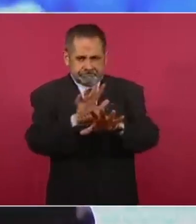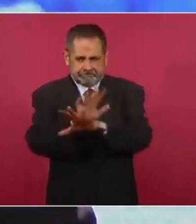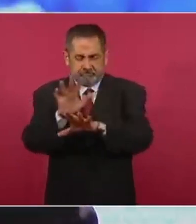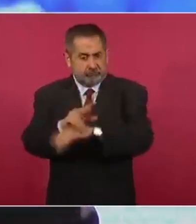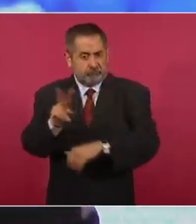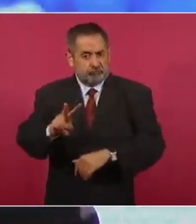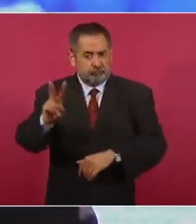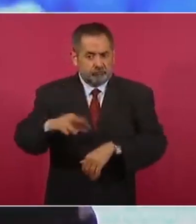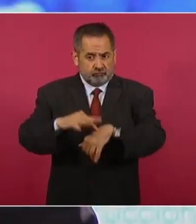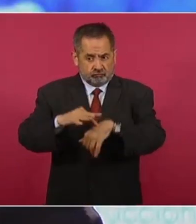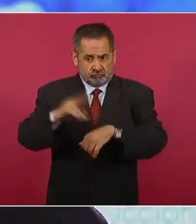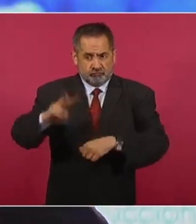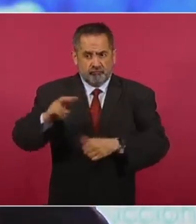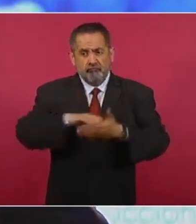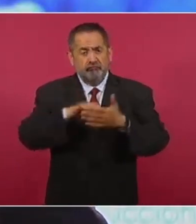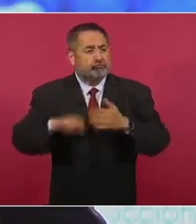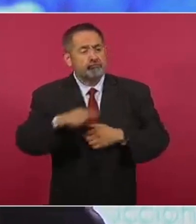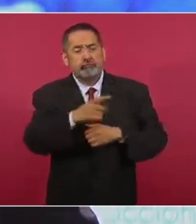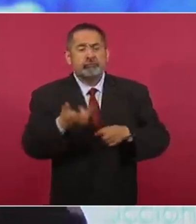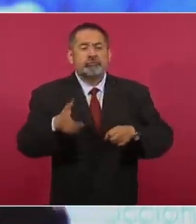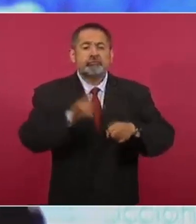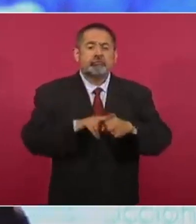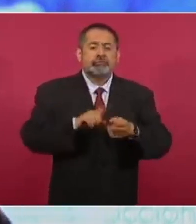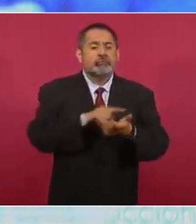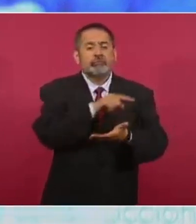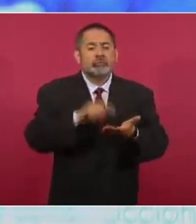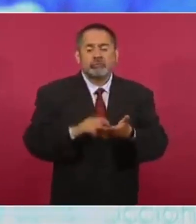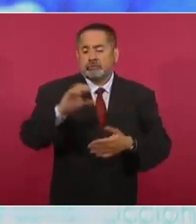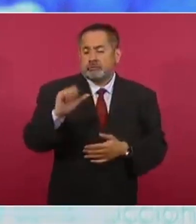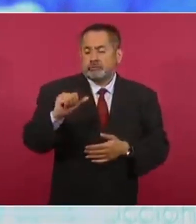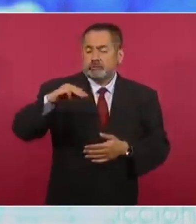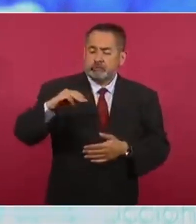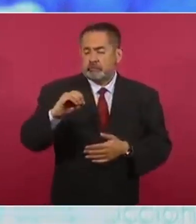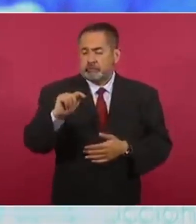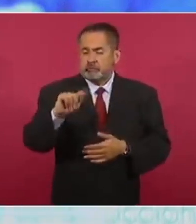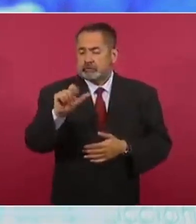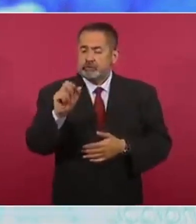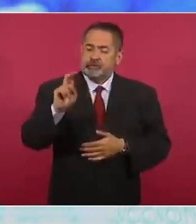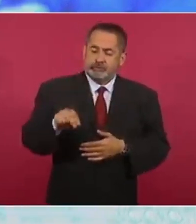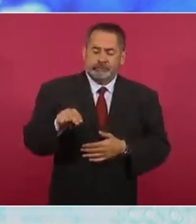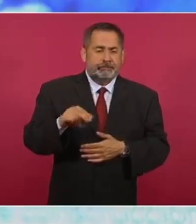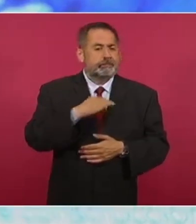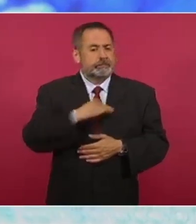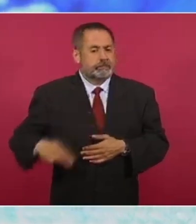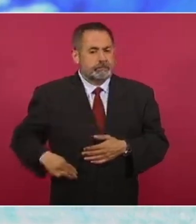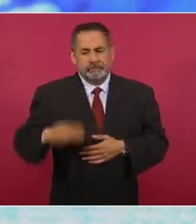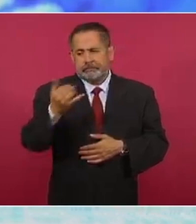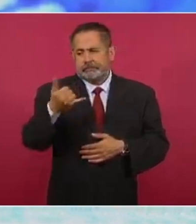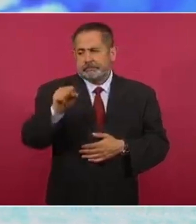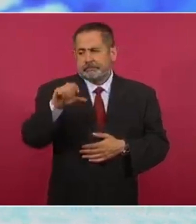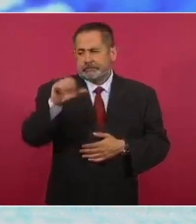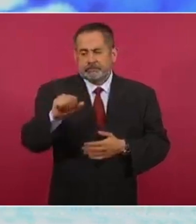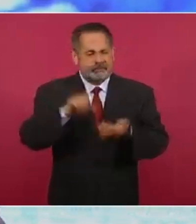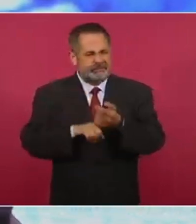es el caso del hospital de puente de camotlán allá en el municipio de la yesca en la mera sierra